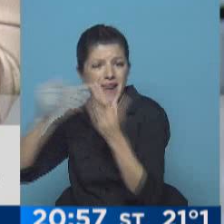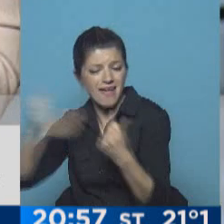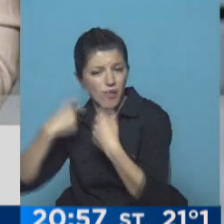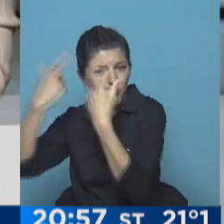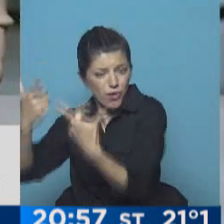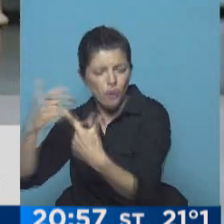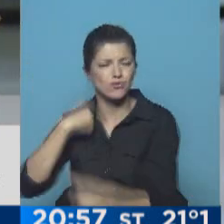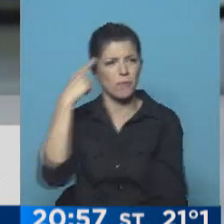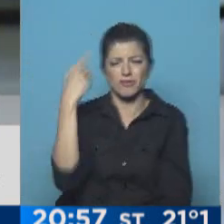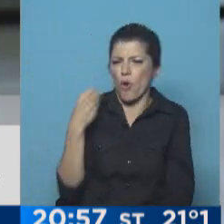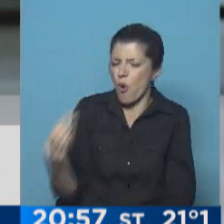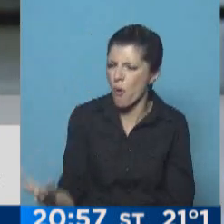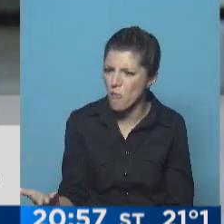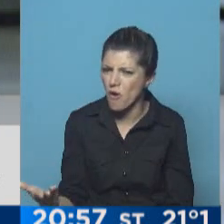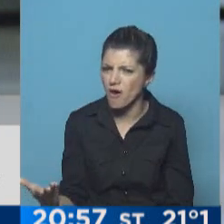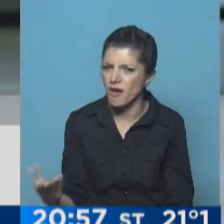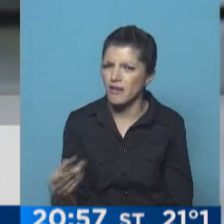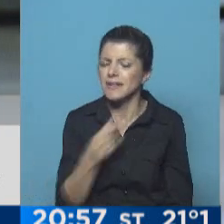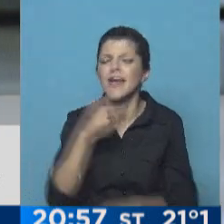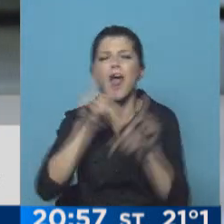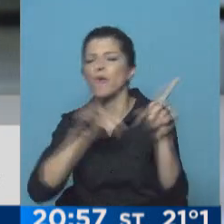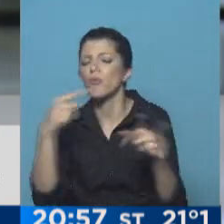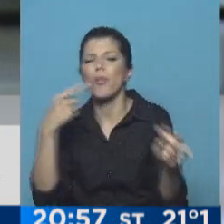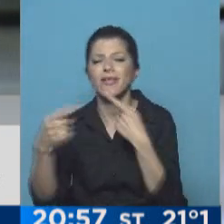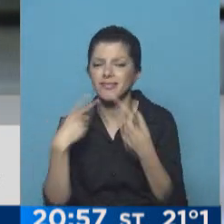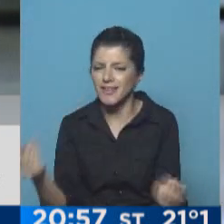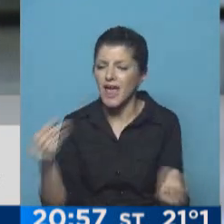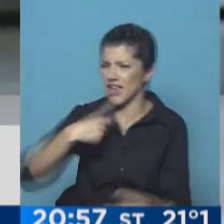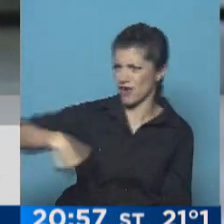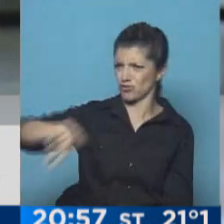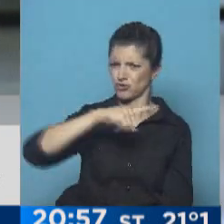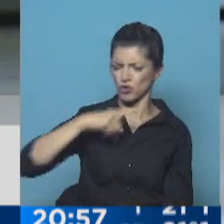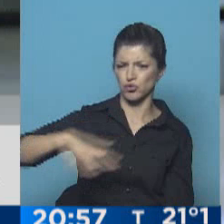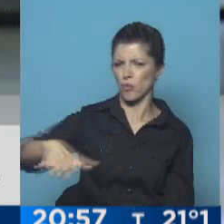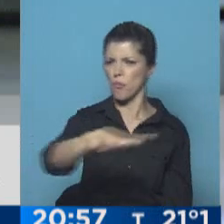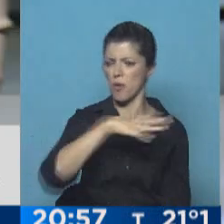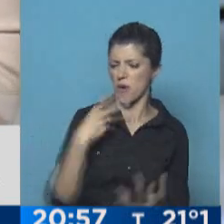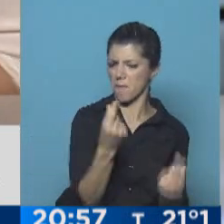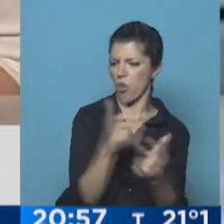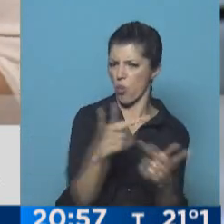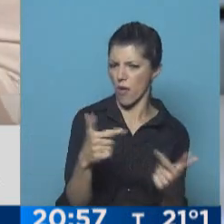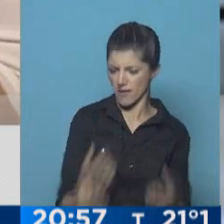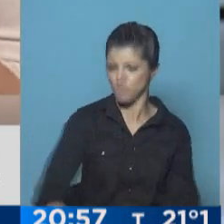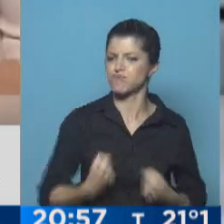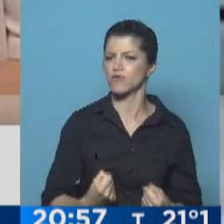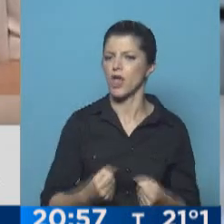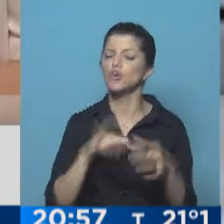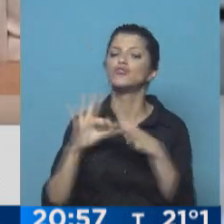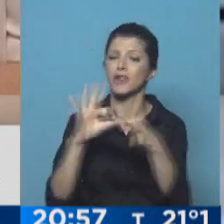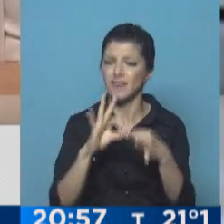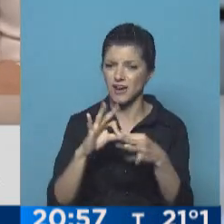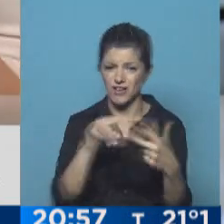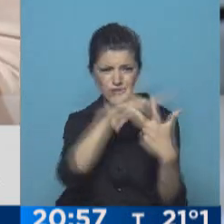cómo nos quieren convencer de que no somos un pueblo valeroso y con coraje y